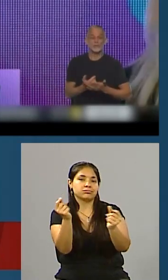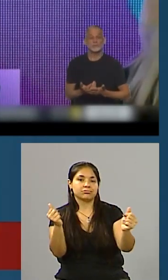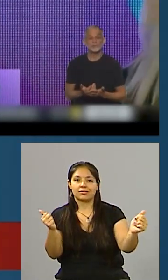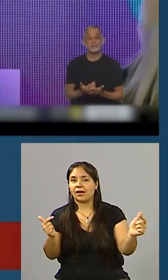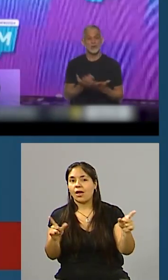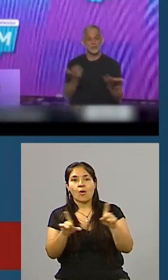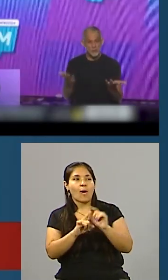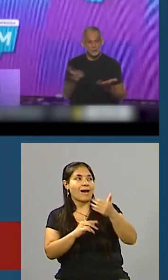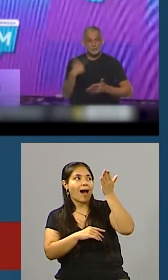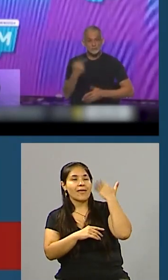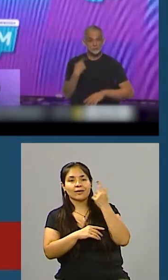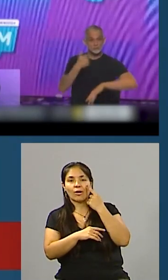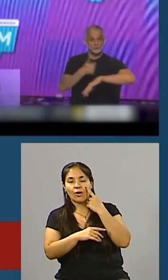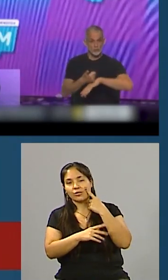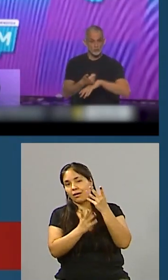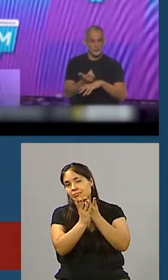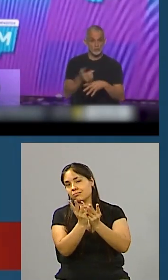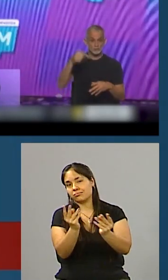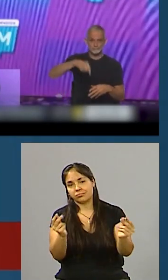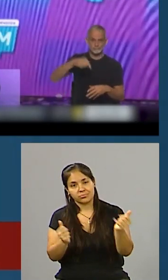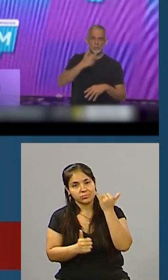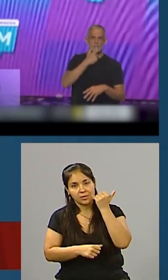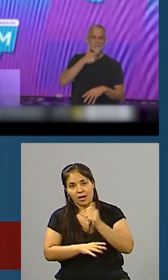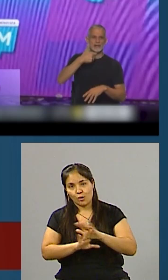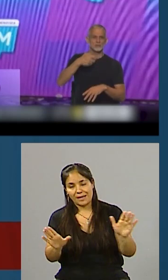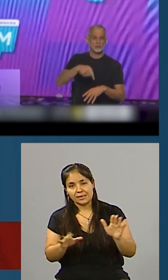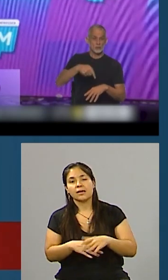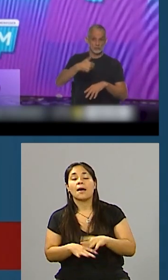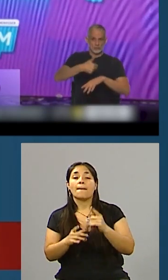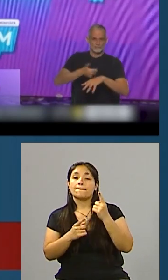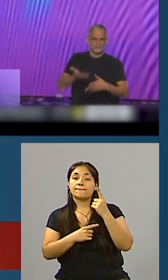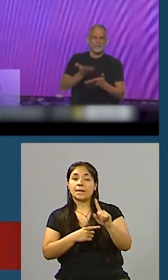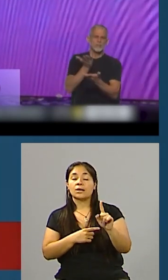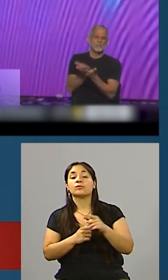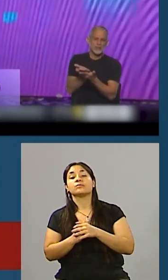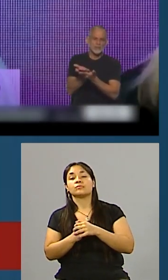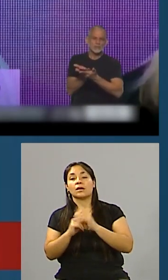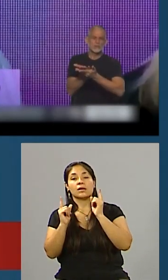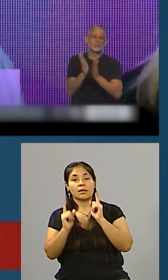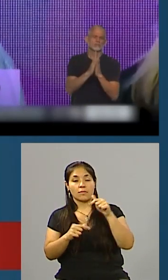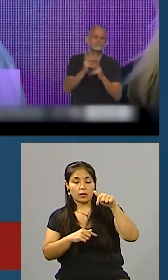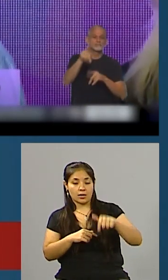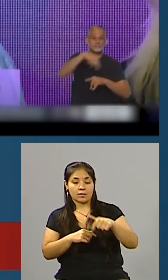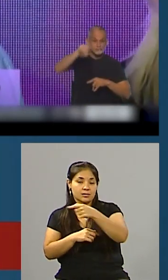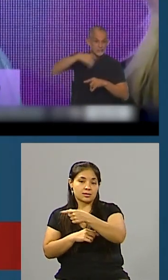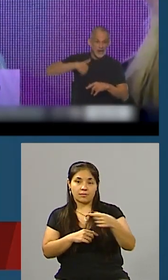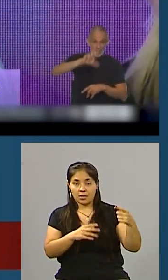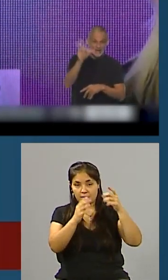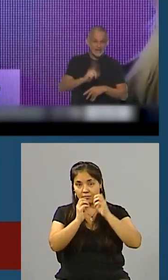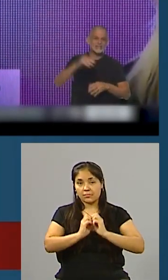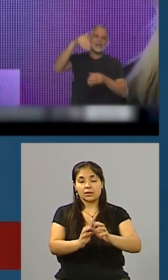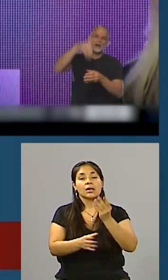existe más como se lo conoció. Claro. Pero por el otro lado, vos fíjate, y es algo que sucedió esta semana, hay